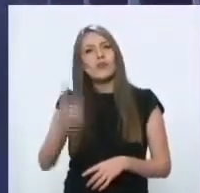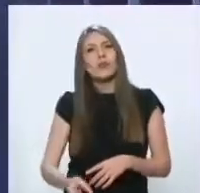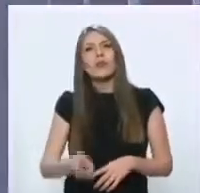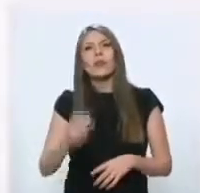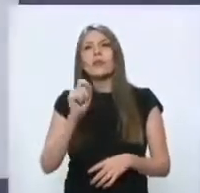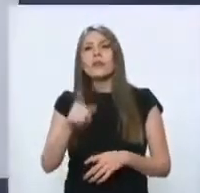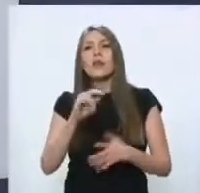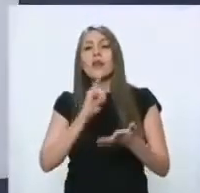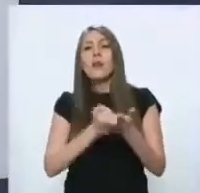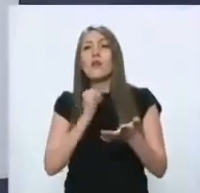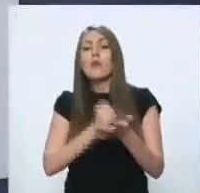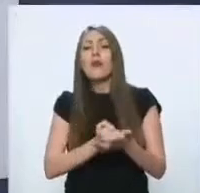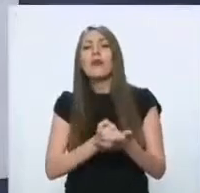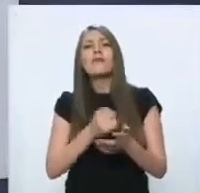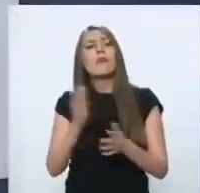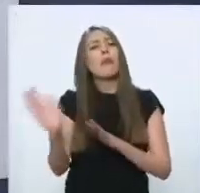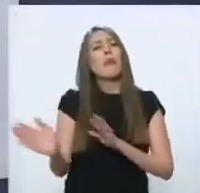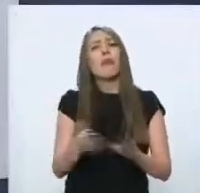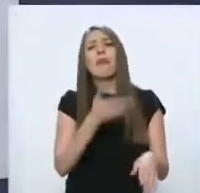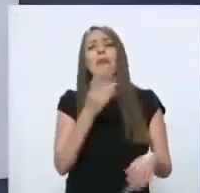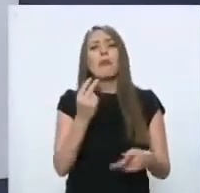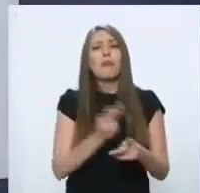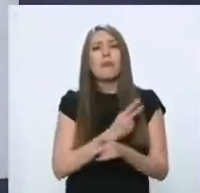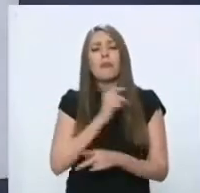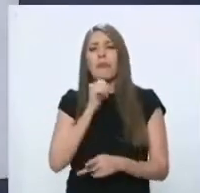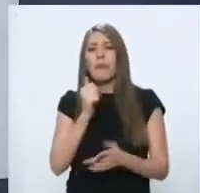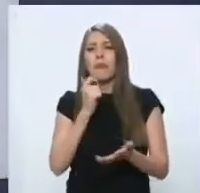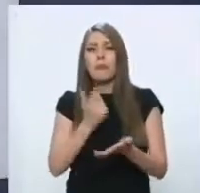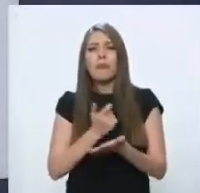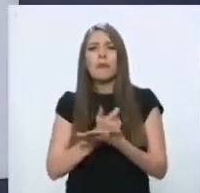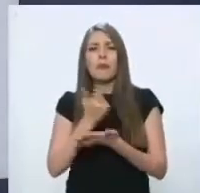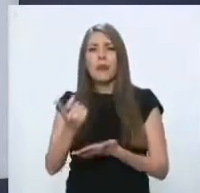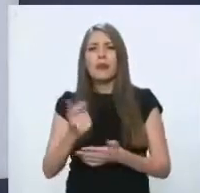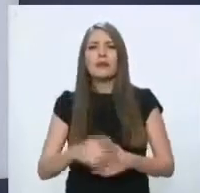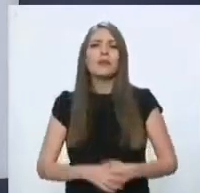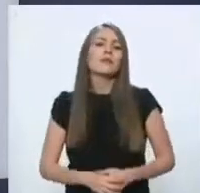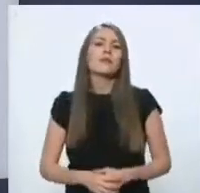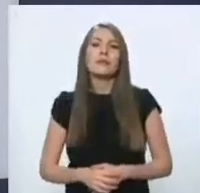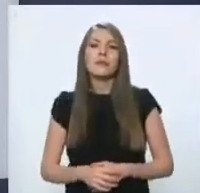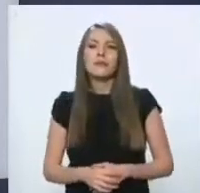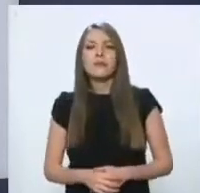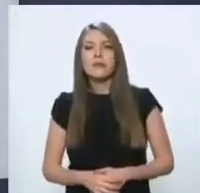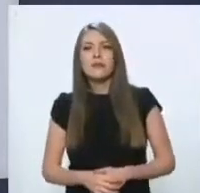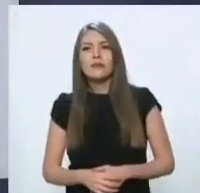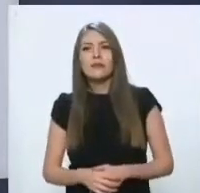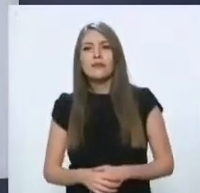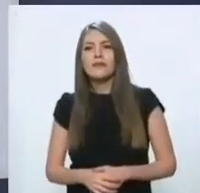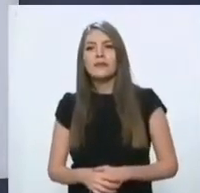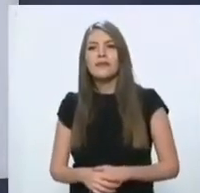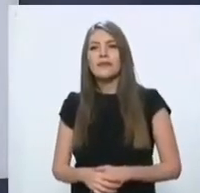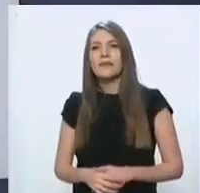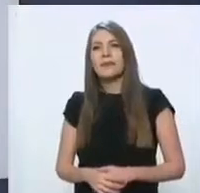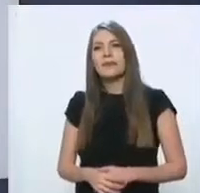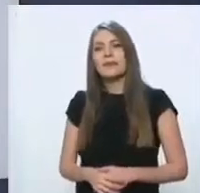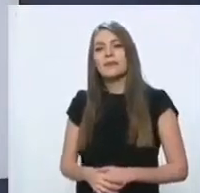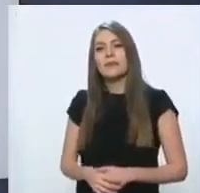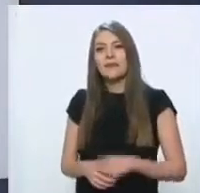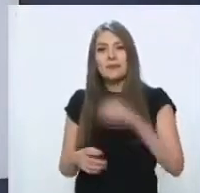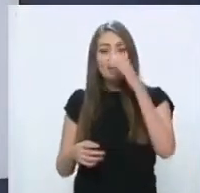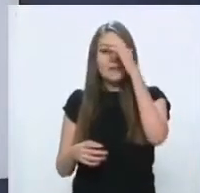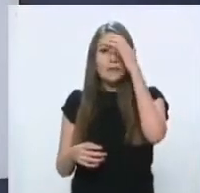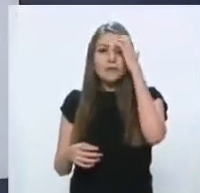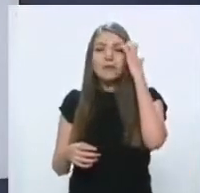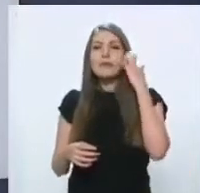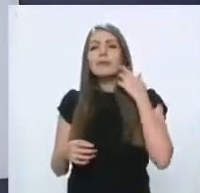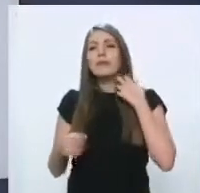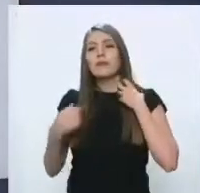ese sentido yo coincido con Fabricio, y bueno, para que el doctor Aguayo no diga que es el único crítico en ese sentido, creo